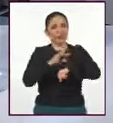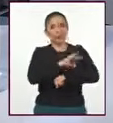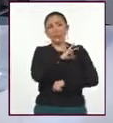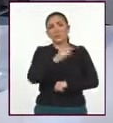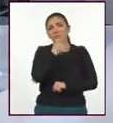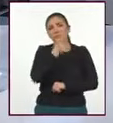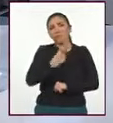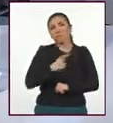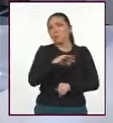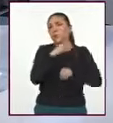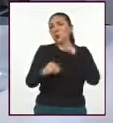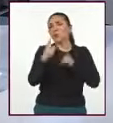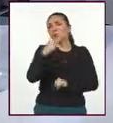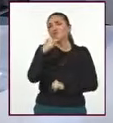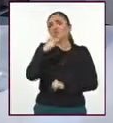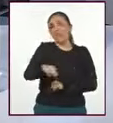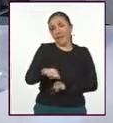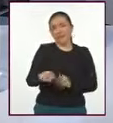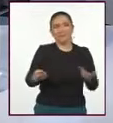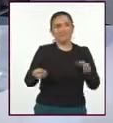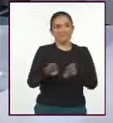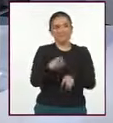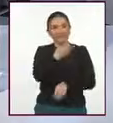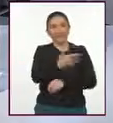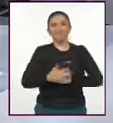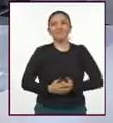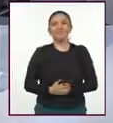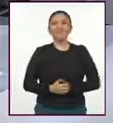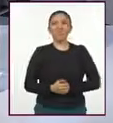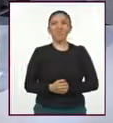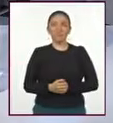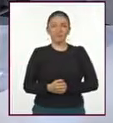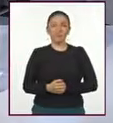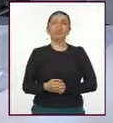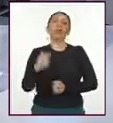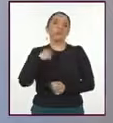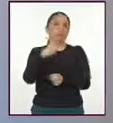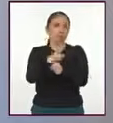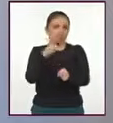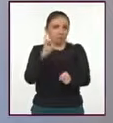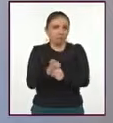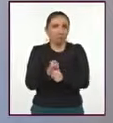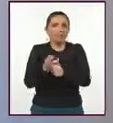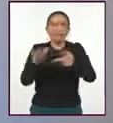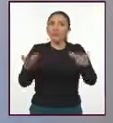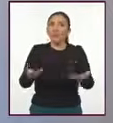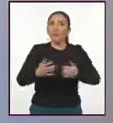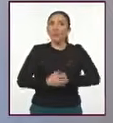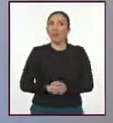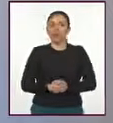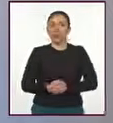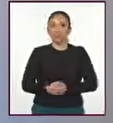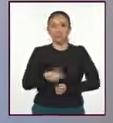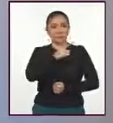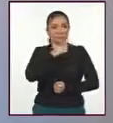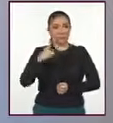comparta un último mensaje de cierre. Sí, pues la invitación sería el